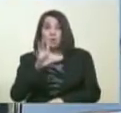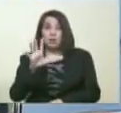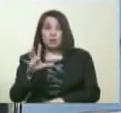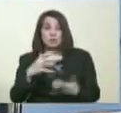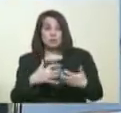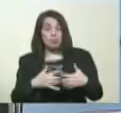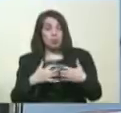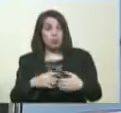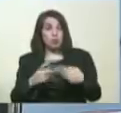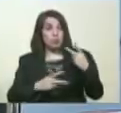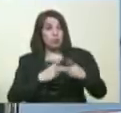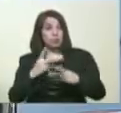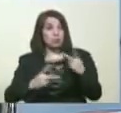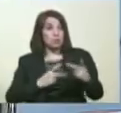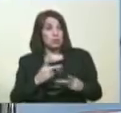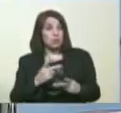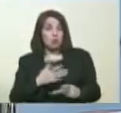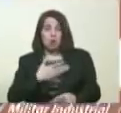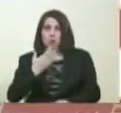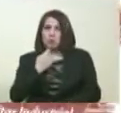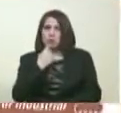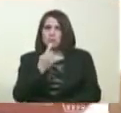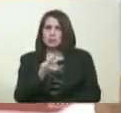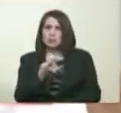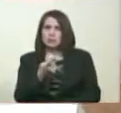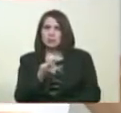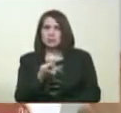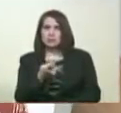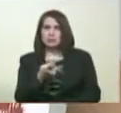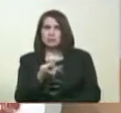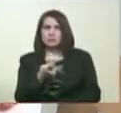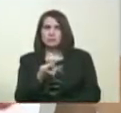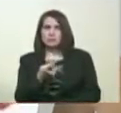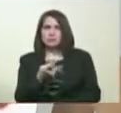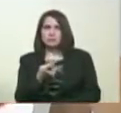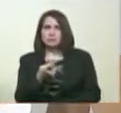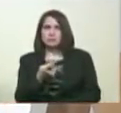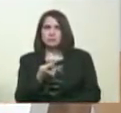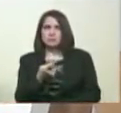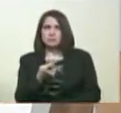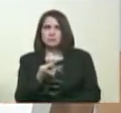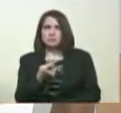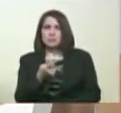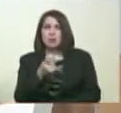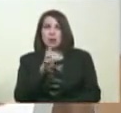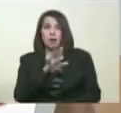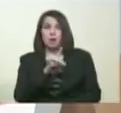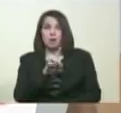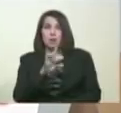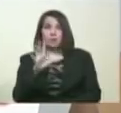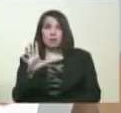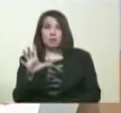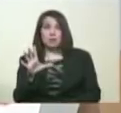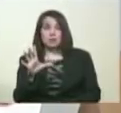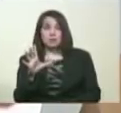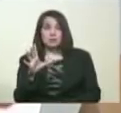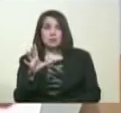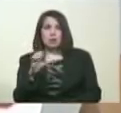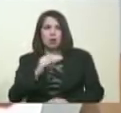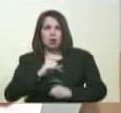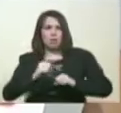productivos. Yo podría decirle que los 15 motores de la agenda económica